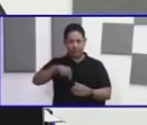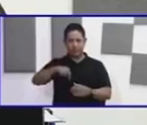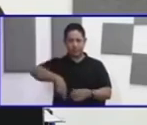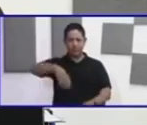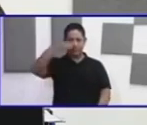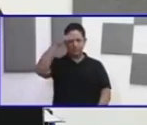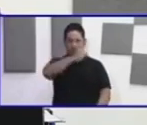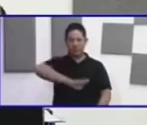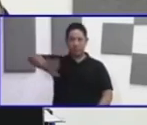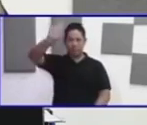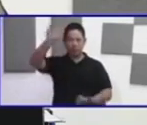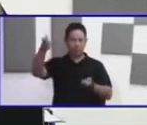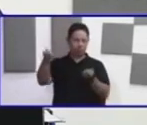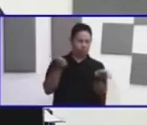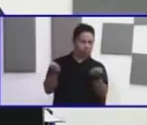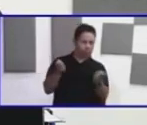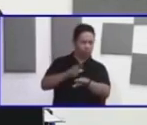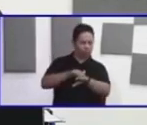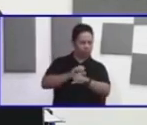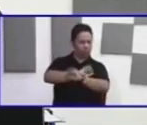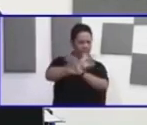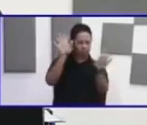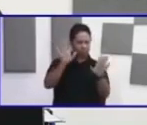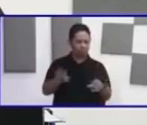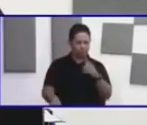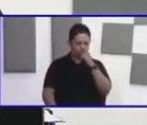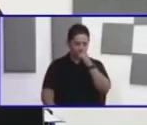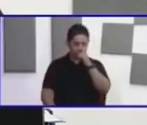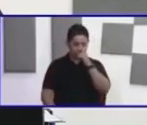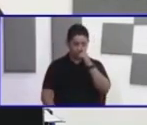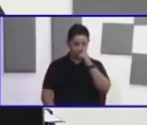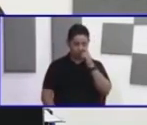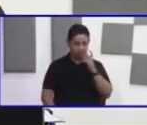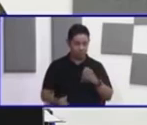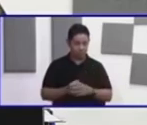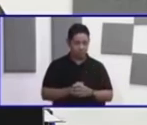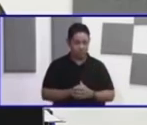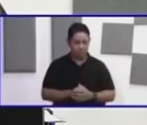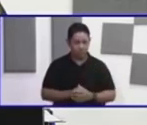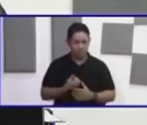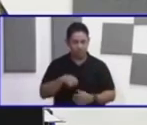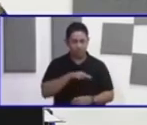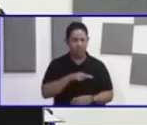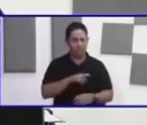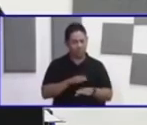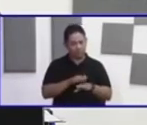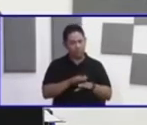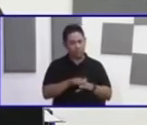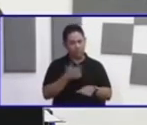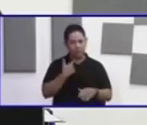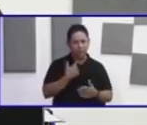haciendo unos controles, pero también quiero aclarar que no se trata de un hecho que estamos haciendo al